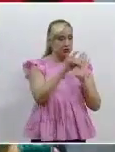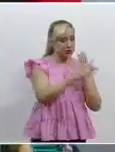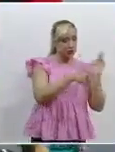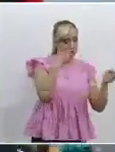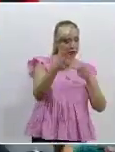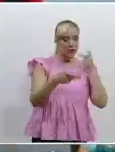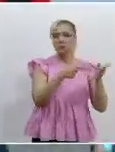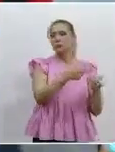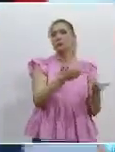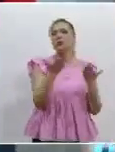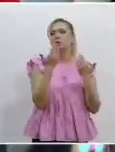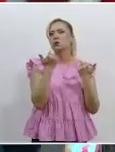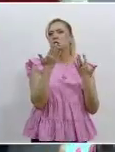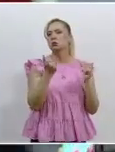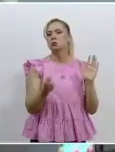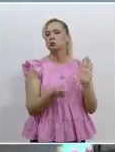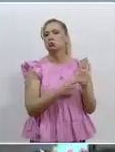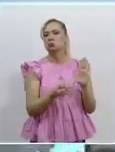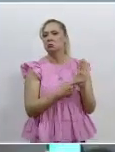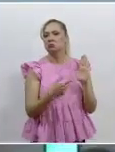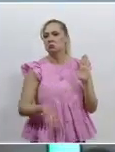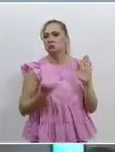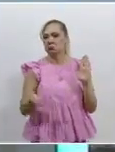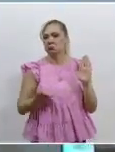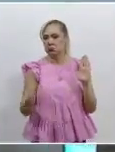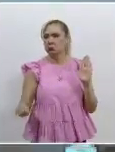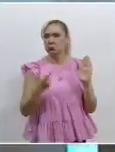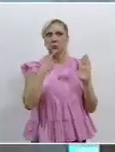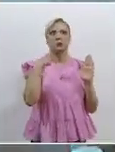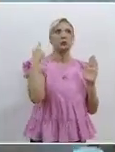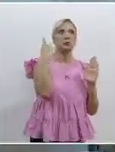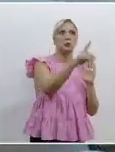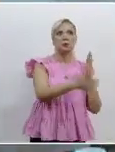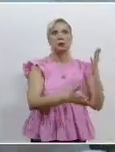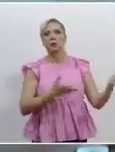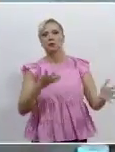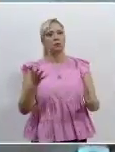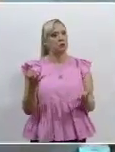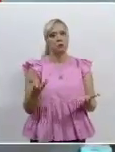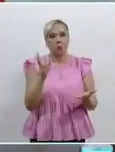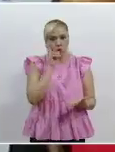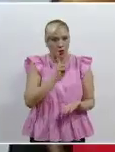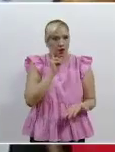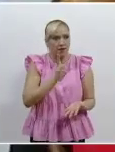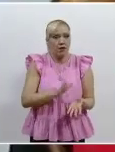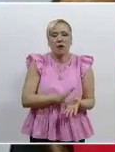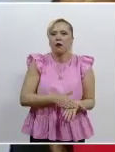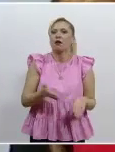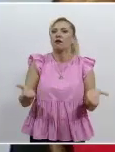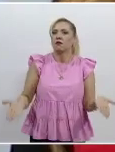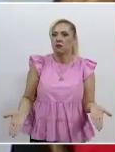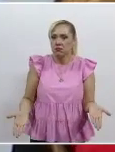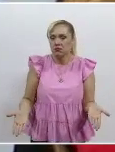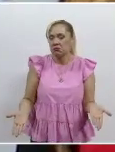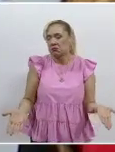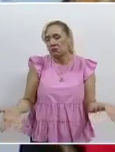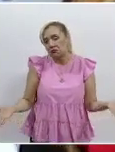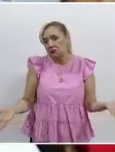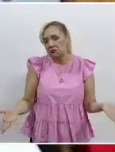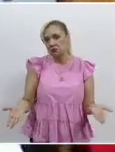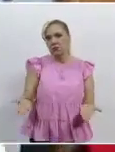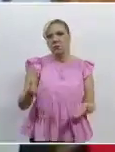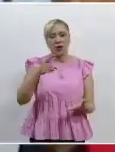aportadas no tuvieron el alcance pretendido por los denunciantes y no fueron acompañadas de elementos que fortalecieran su valor. Tampoco se